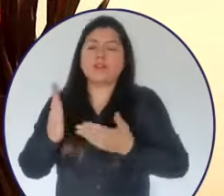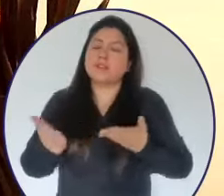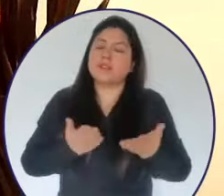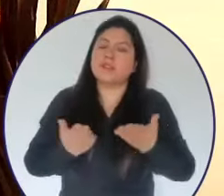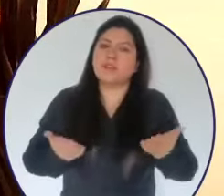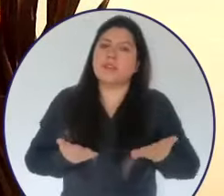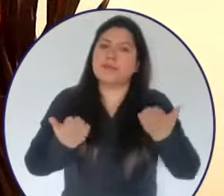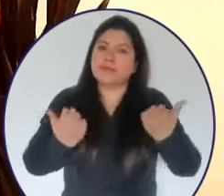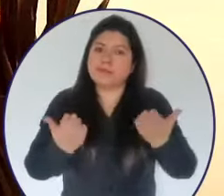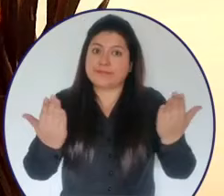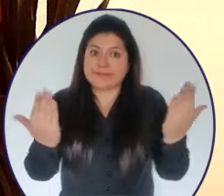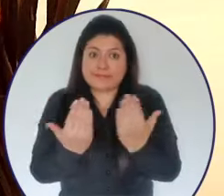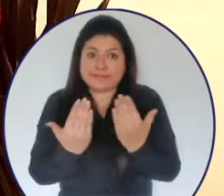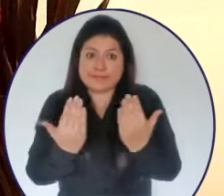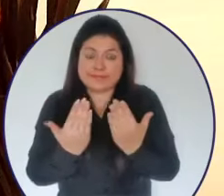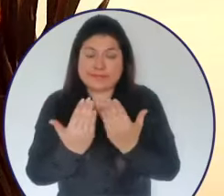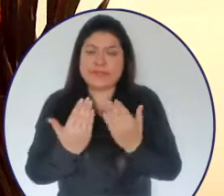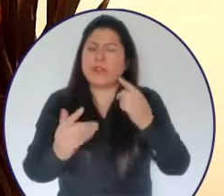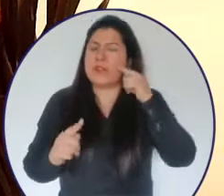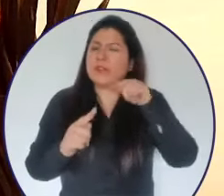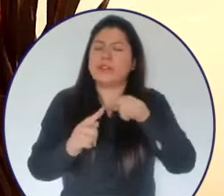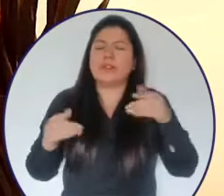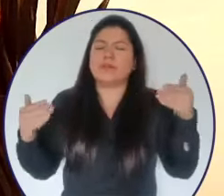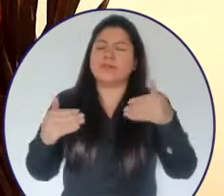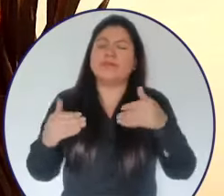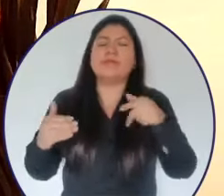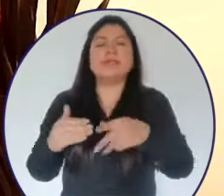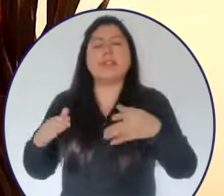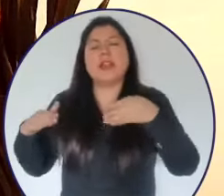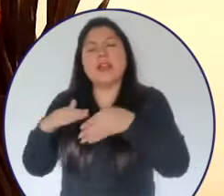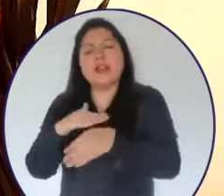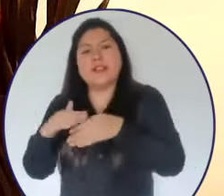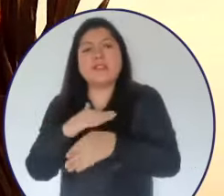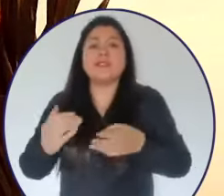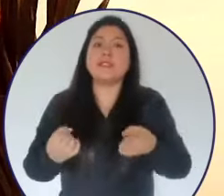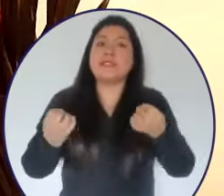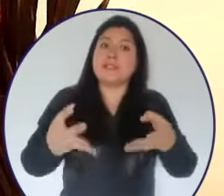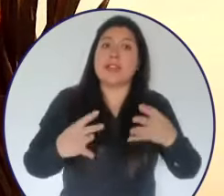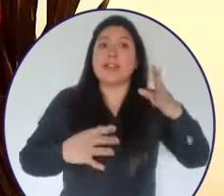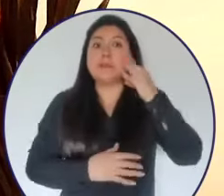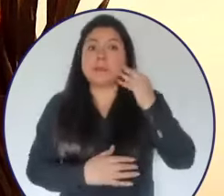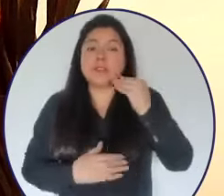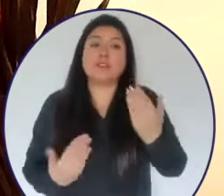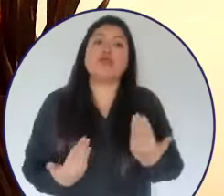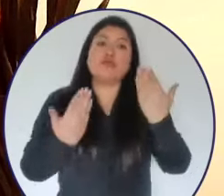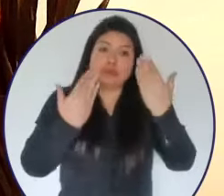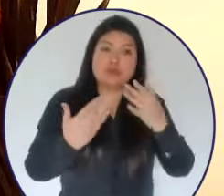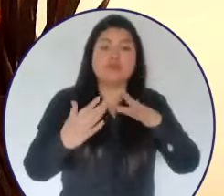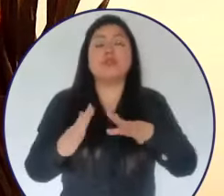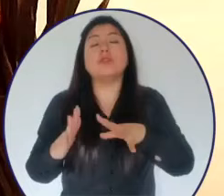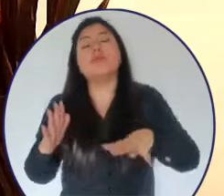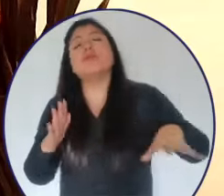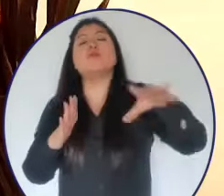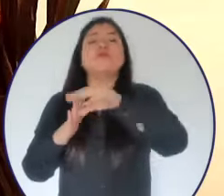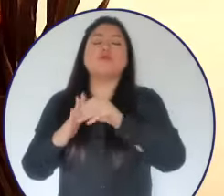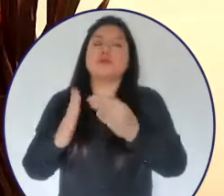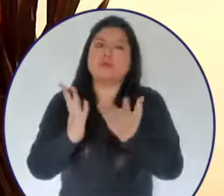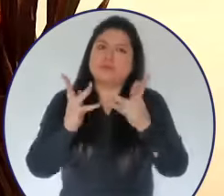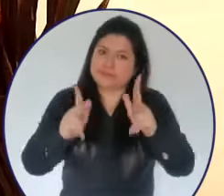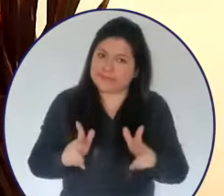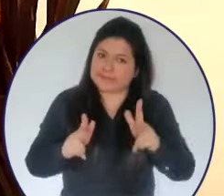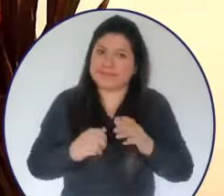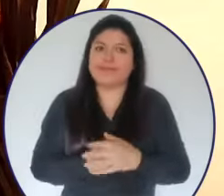educativos diseñados para ser accesibles y crear experiencias significativas para todos los